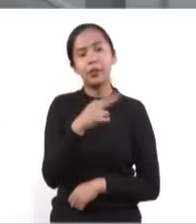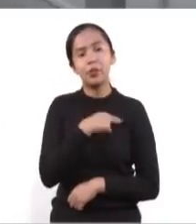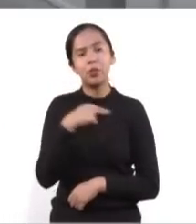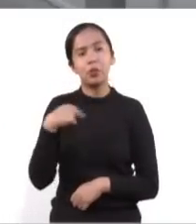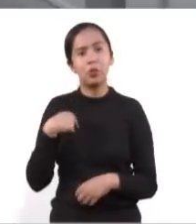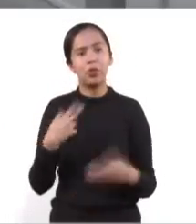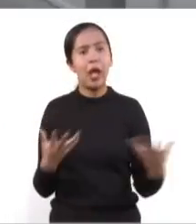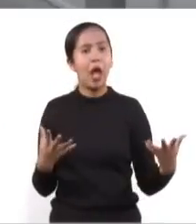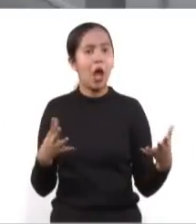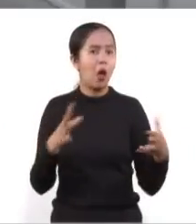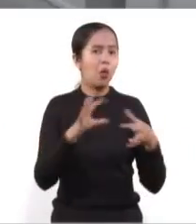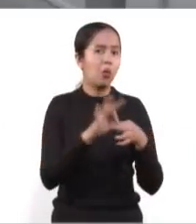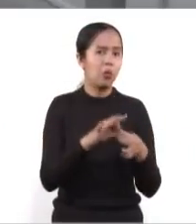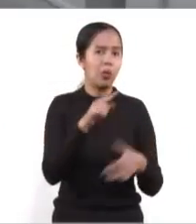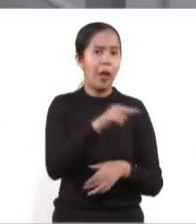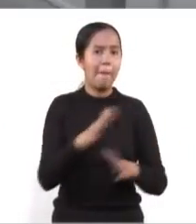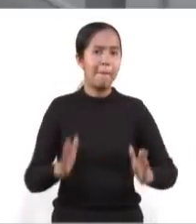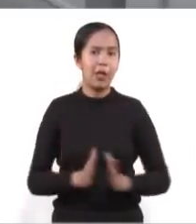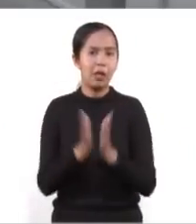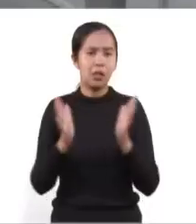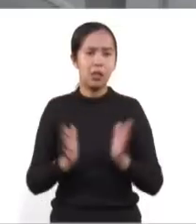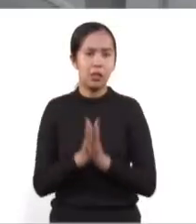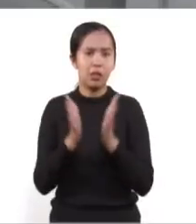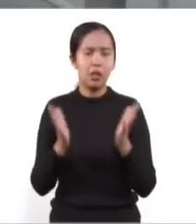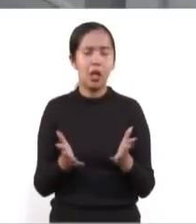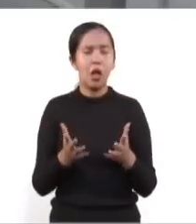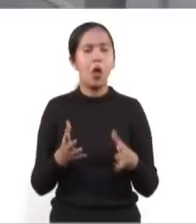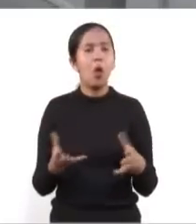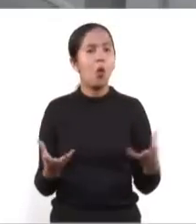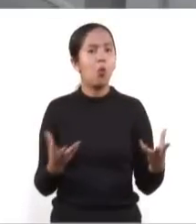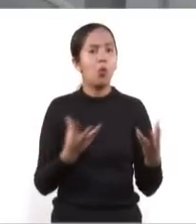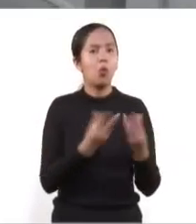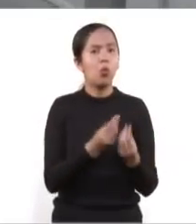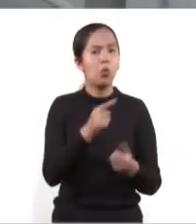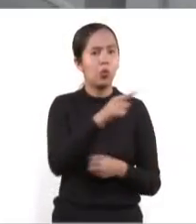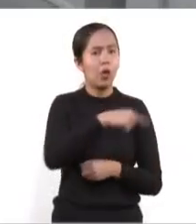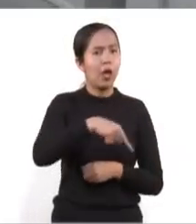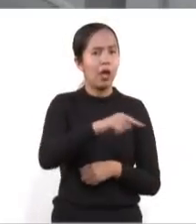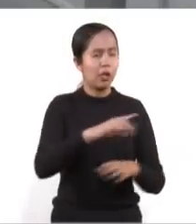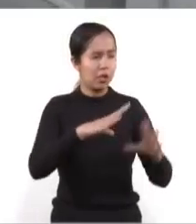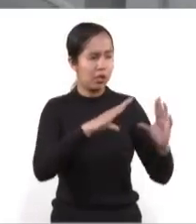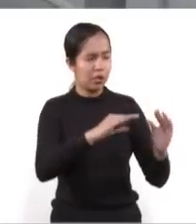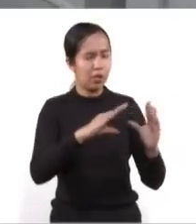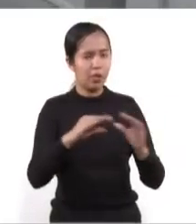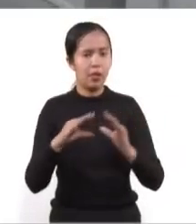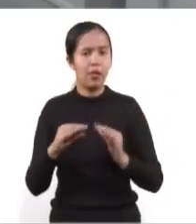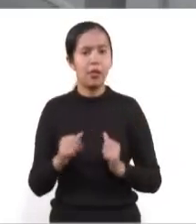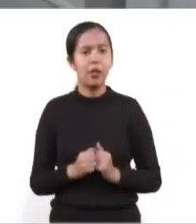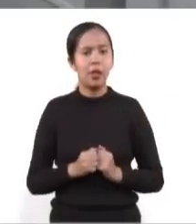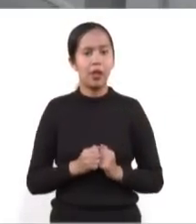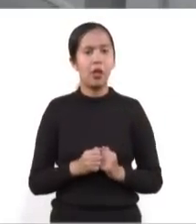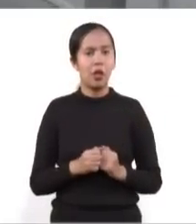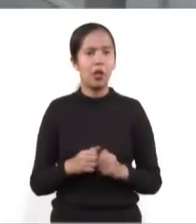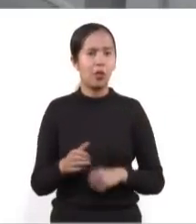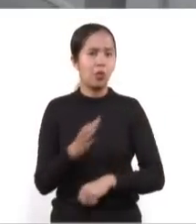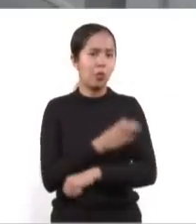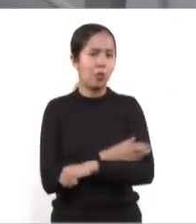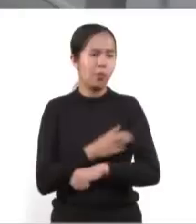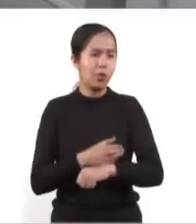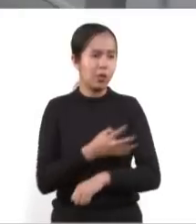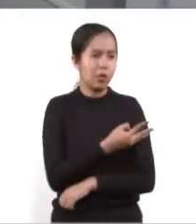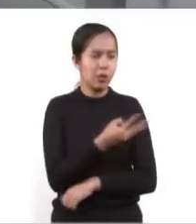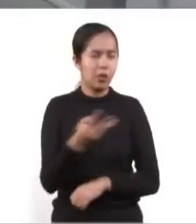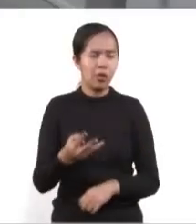colaboración muy estrecha en participar en particular con la capacitación de nuestros compañeros que van a estar